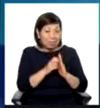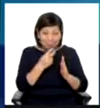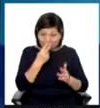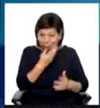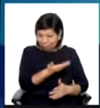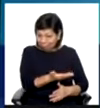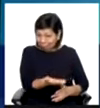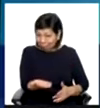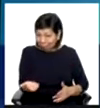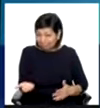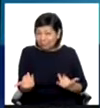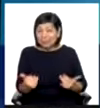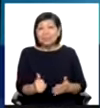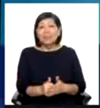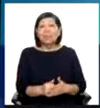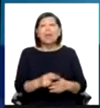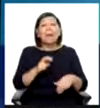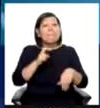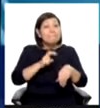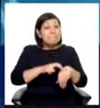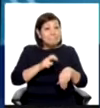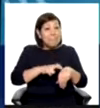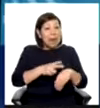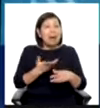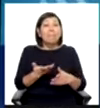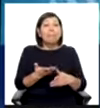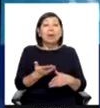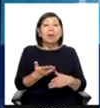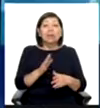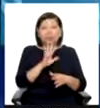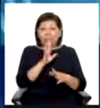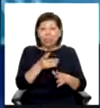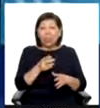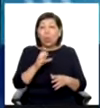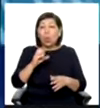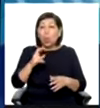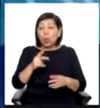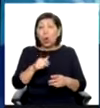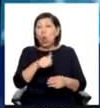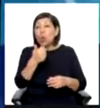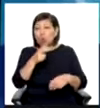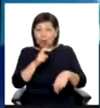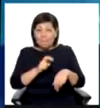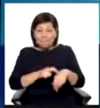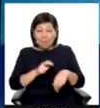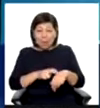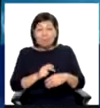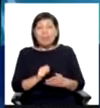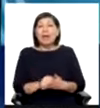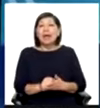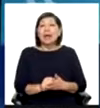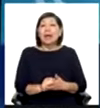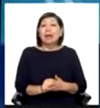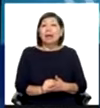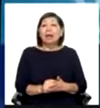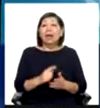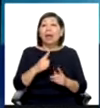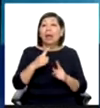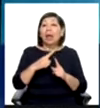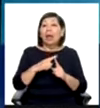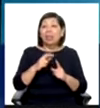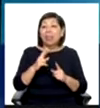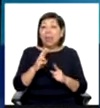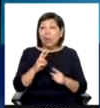estamos mostrando, en el caso de la papa, la serranita, la papa culi, que es una papa rica en fierro, zinc, el tarwi, rico